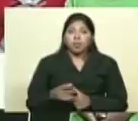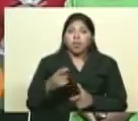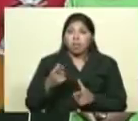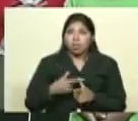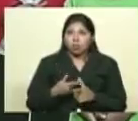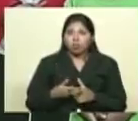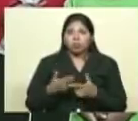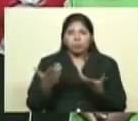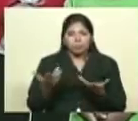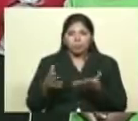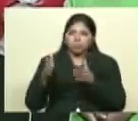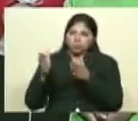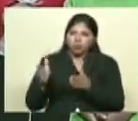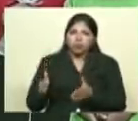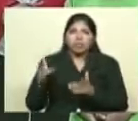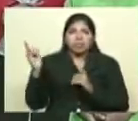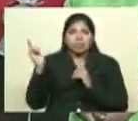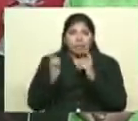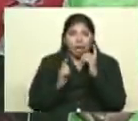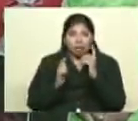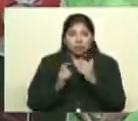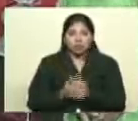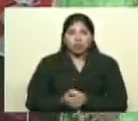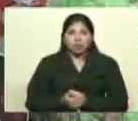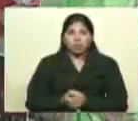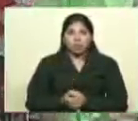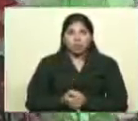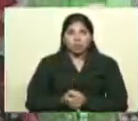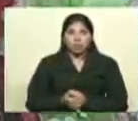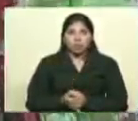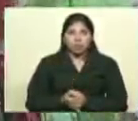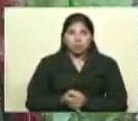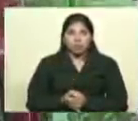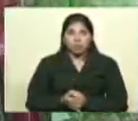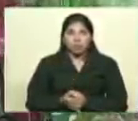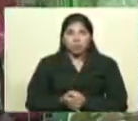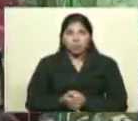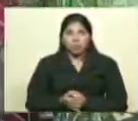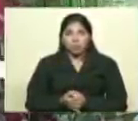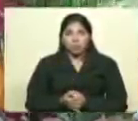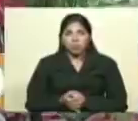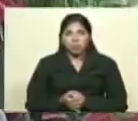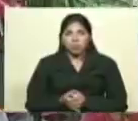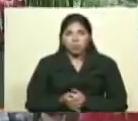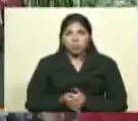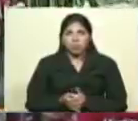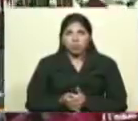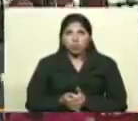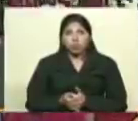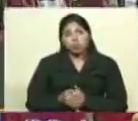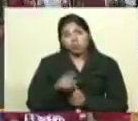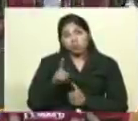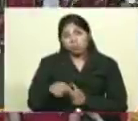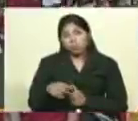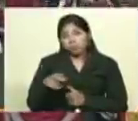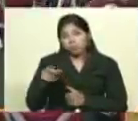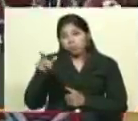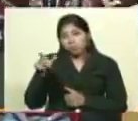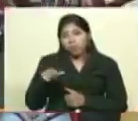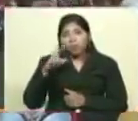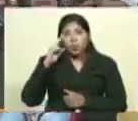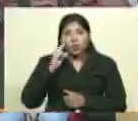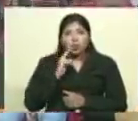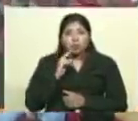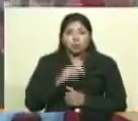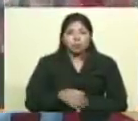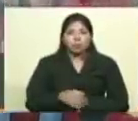que fue el comandante Chávez. Por eso ha sido lo que es nuestro libertador Simón Bolívar.